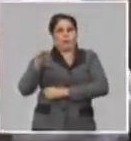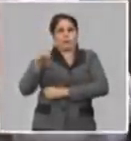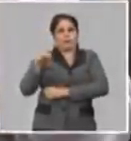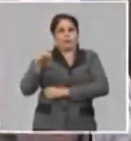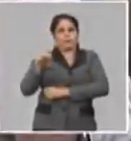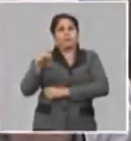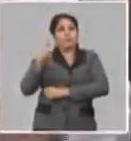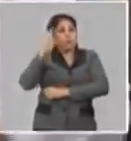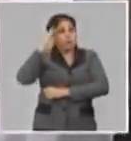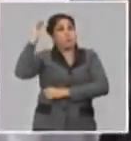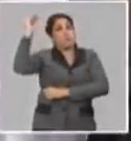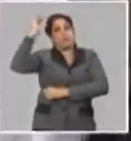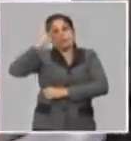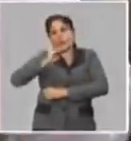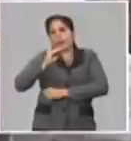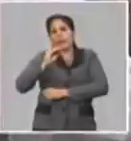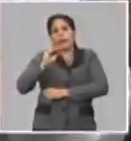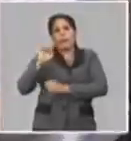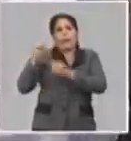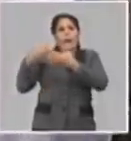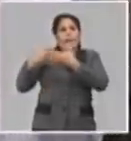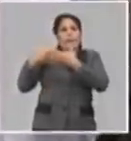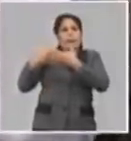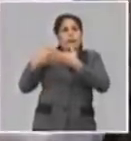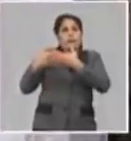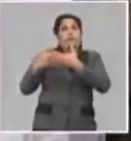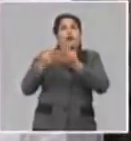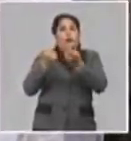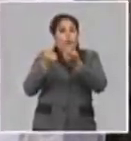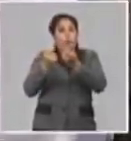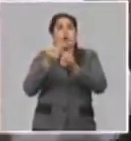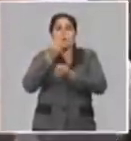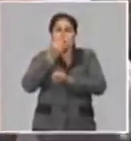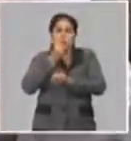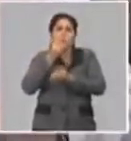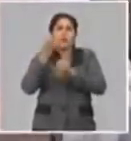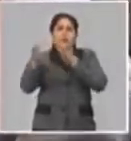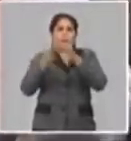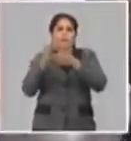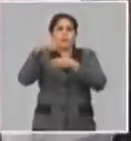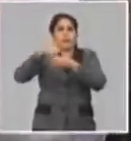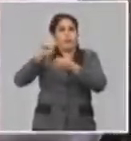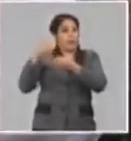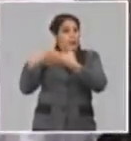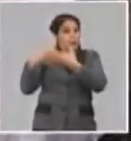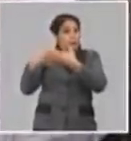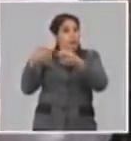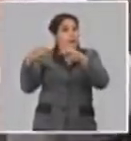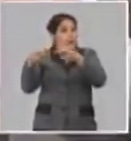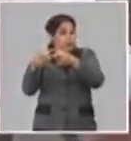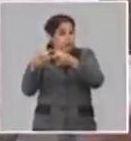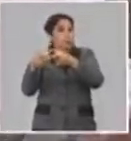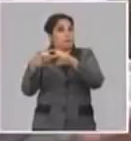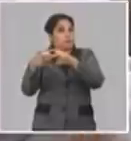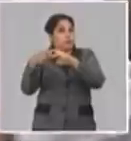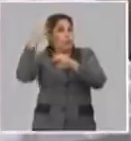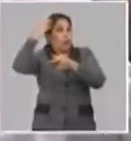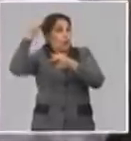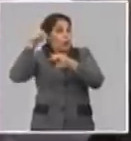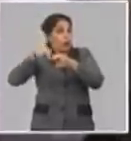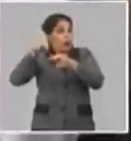estamos concibiendo que en nuestra economía pueden funcionar micros, pequeñas y medianas empresas